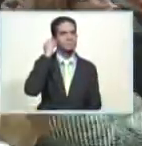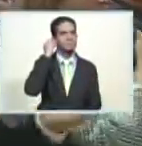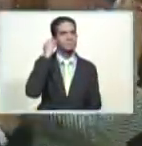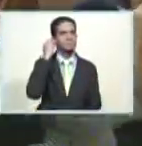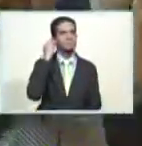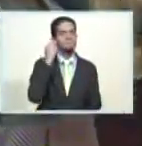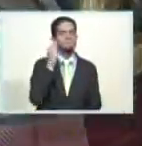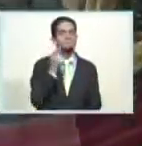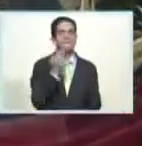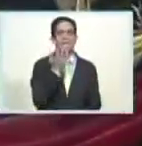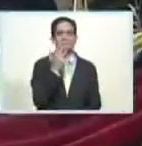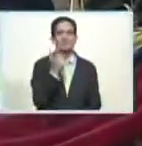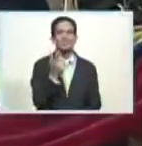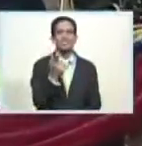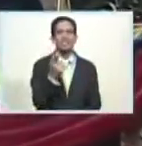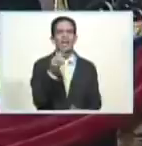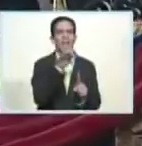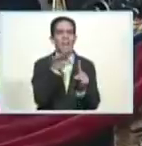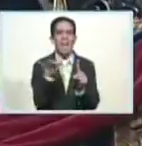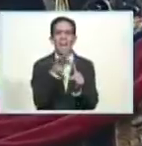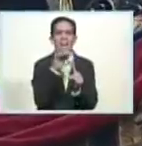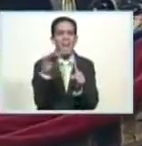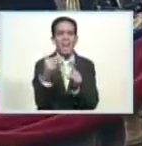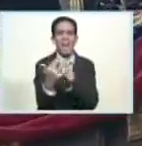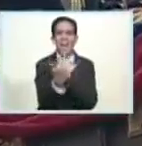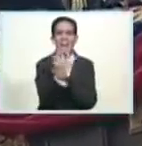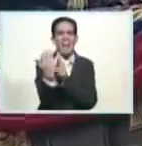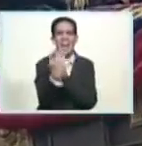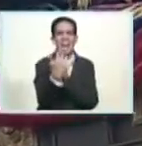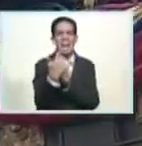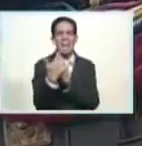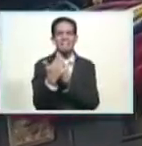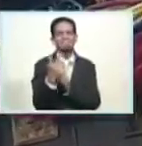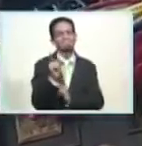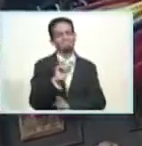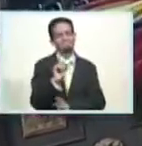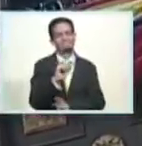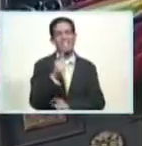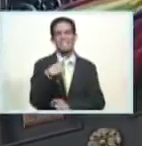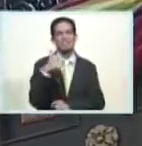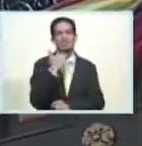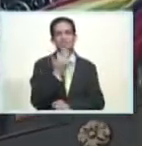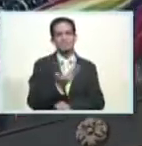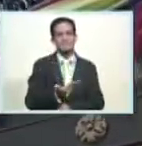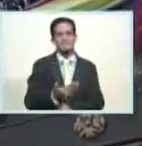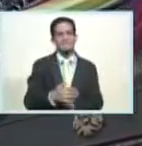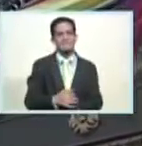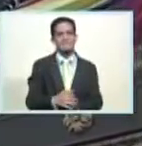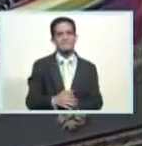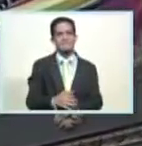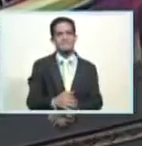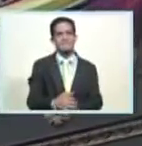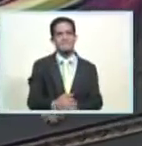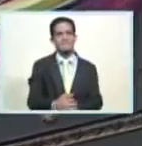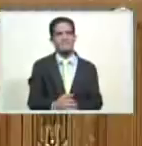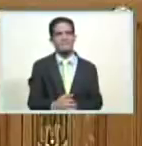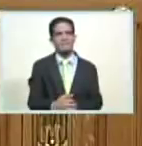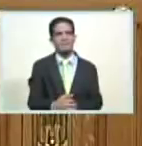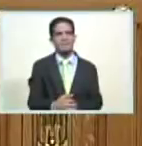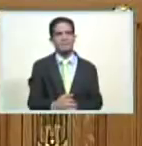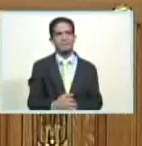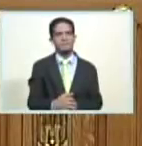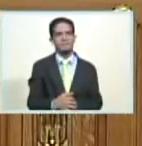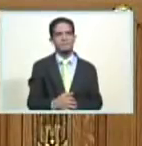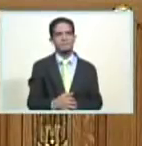No me vengan con dogmas o consignas, no. Aquí no sirven los dogmas ni las consignas. Ni el